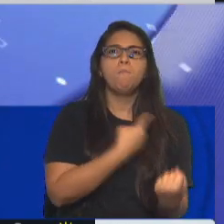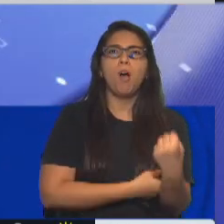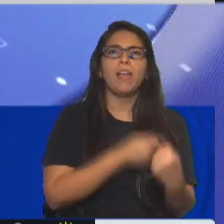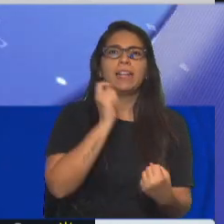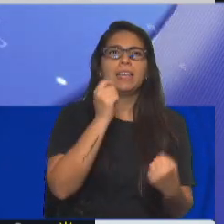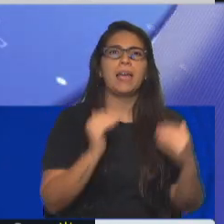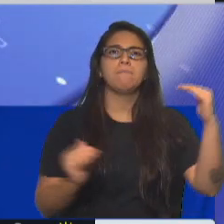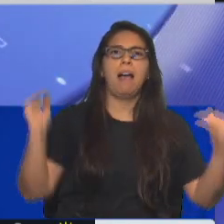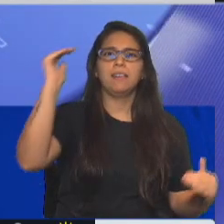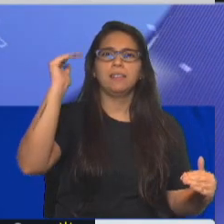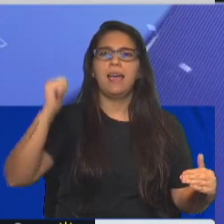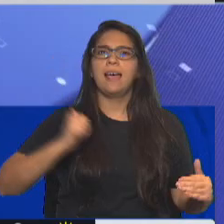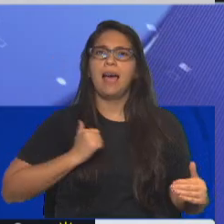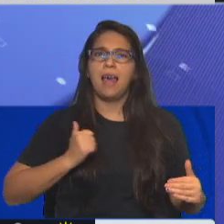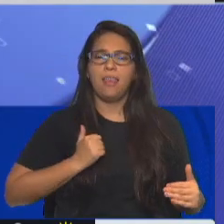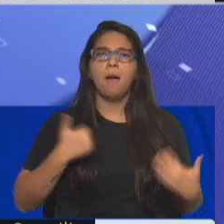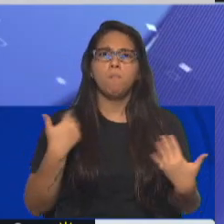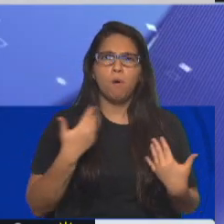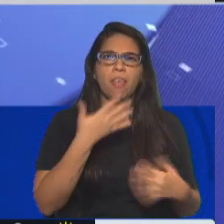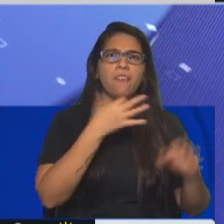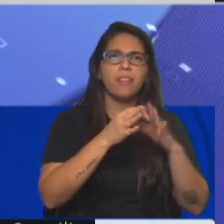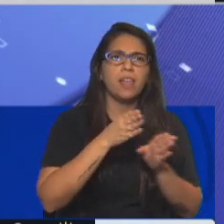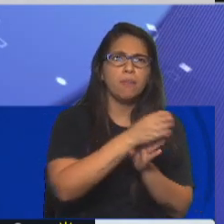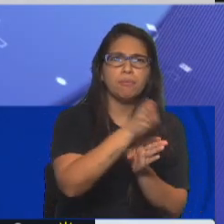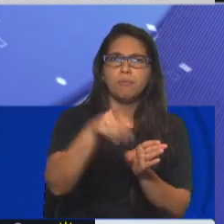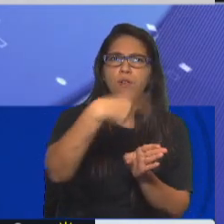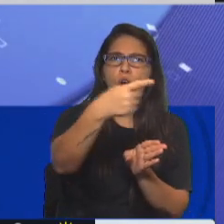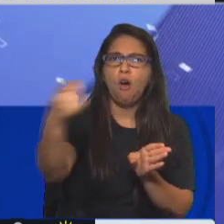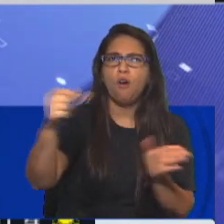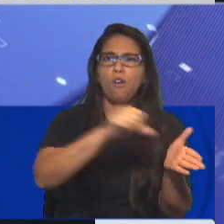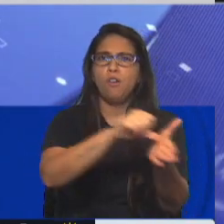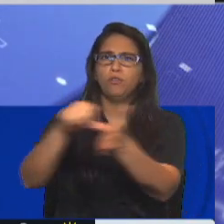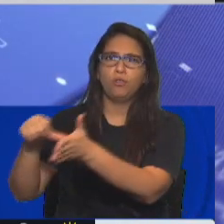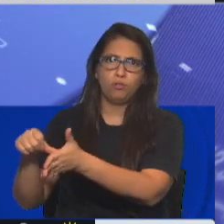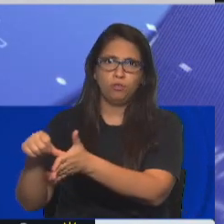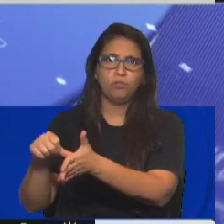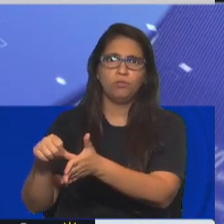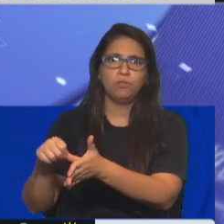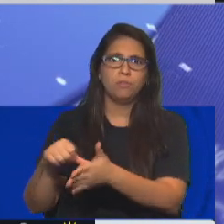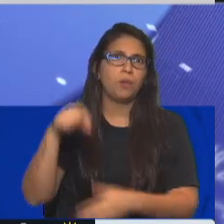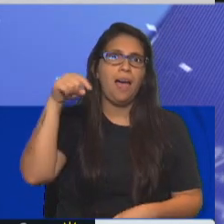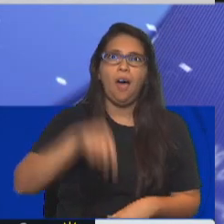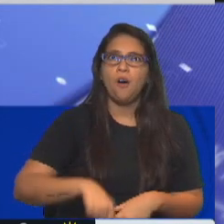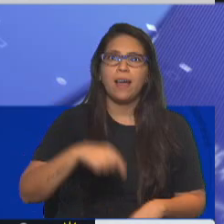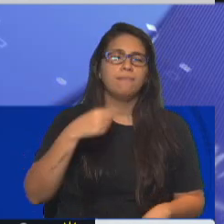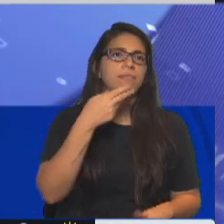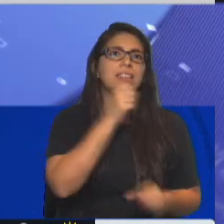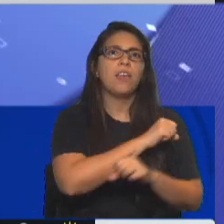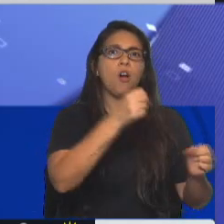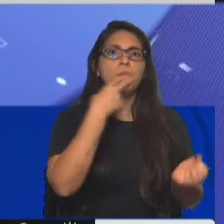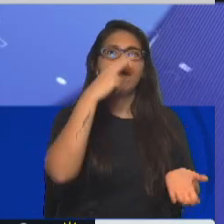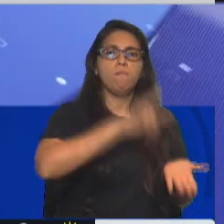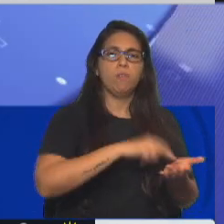tiene Canadá de diversificar mercados con la inmediatez que lo requeriría la aplicación de una tarifa de